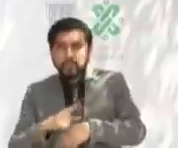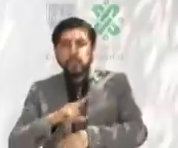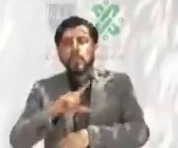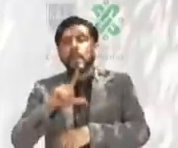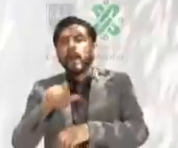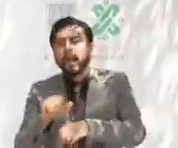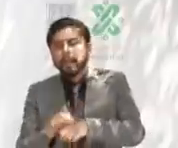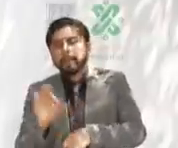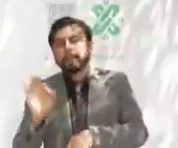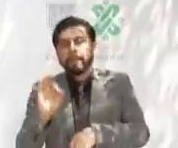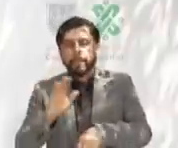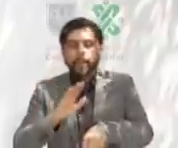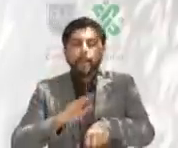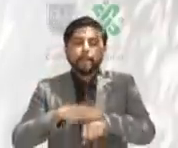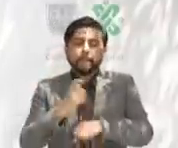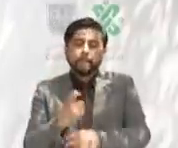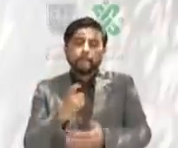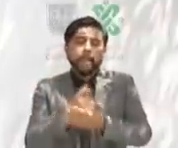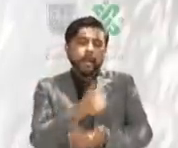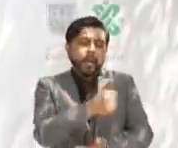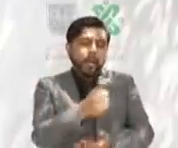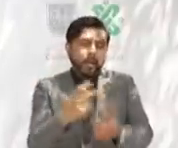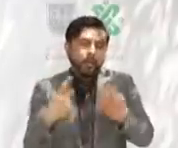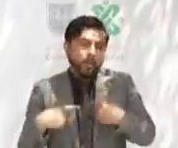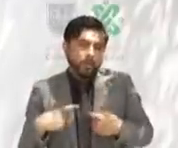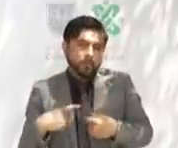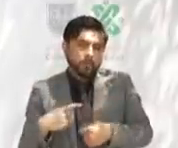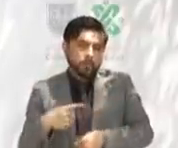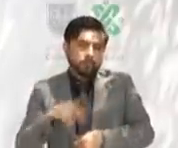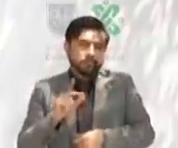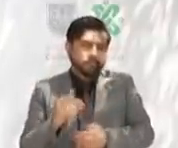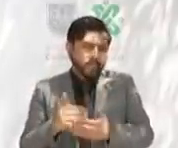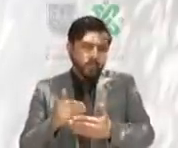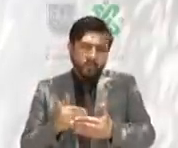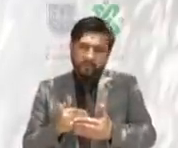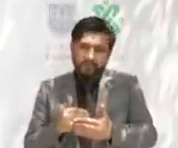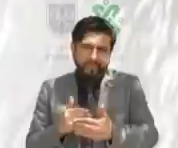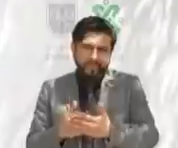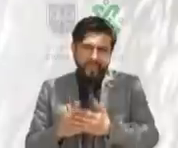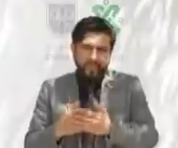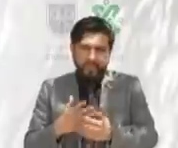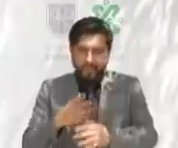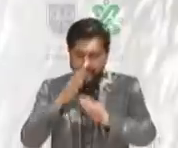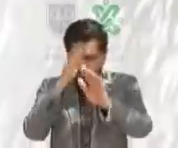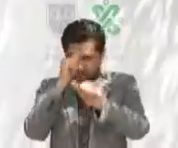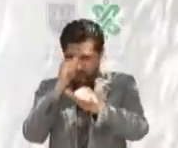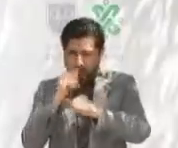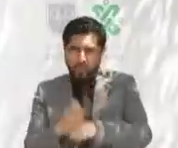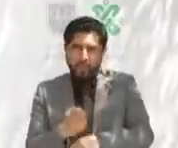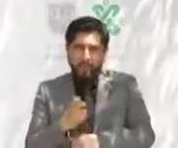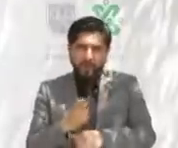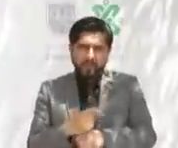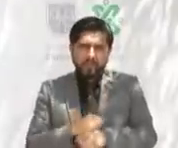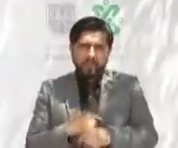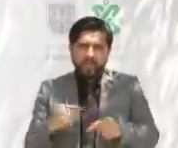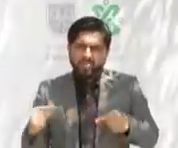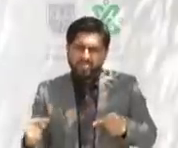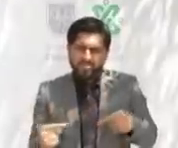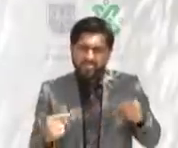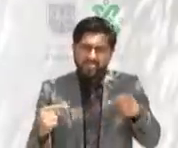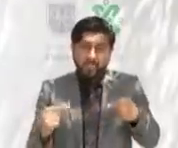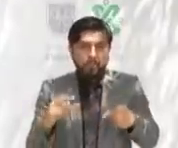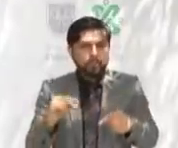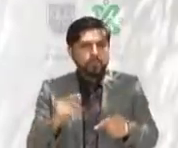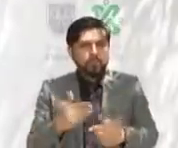la tarifa, que eso es algo muy importante. Y ahí hemos logrado un acuerdo, ya no es un tema de disputa, sino realmente un